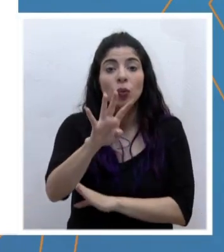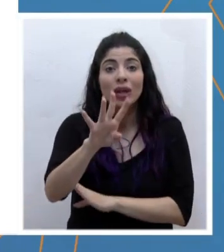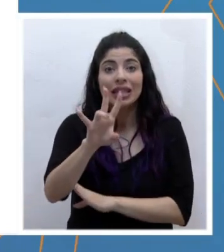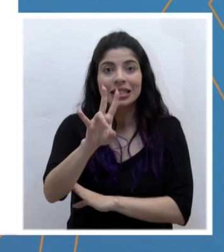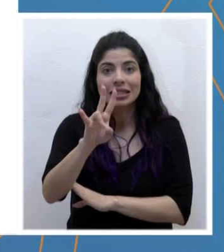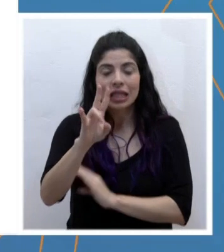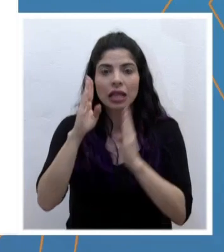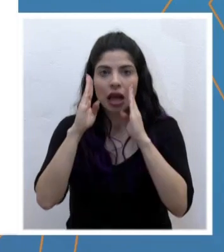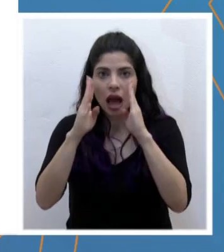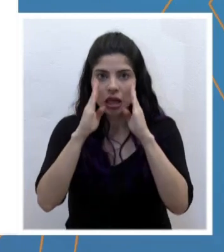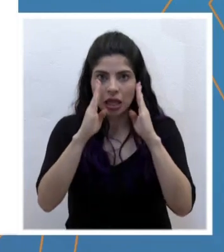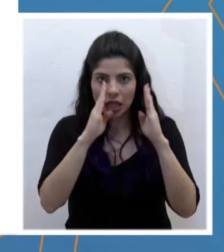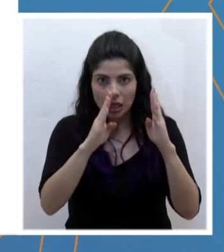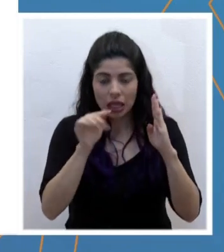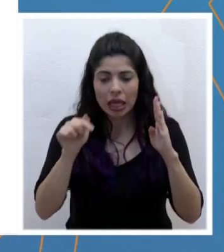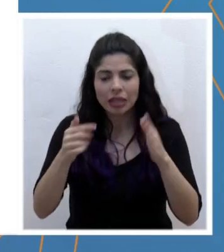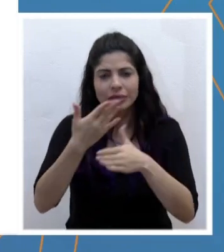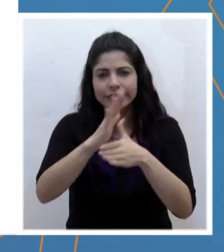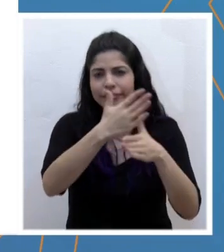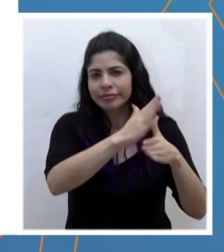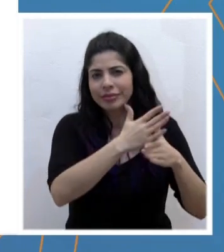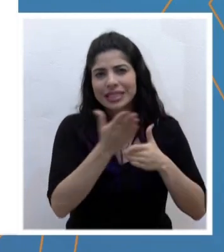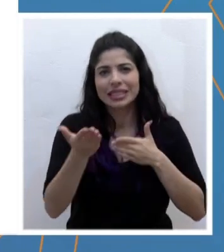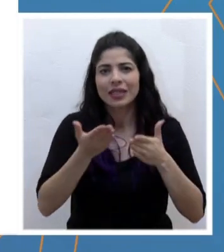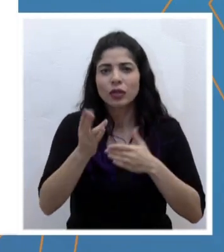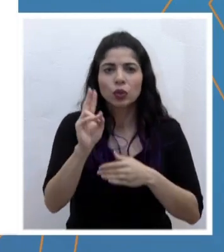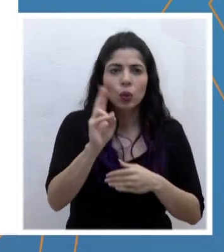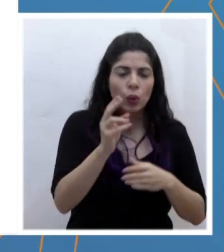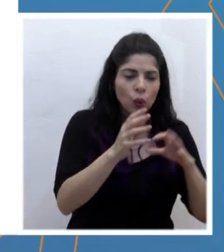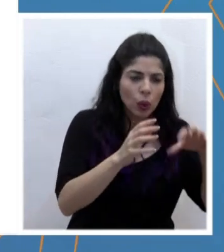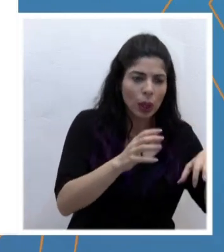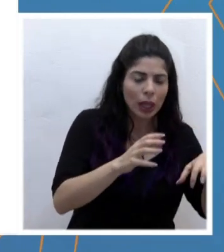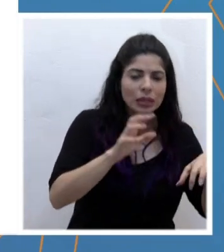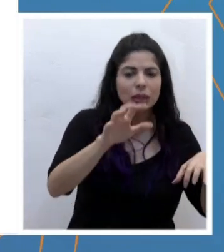44.847 atenciones, distribuidas en los servicios de urgencias,